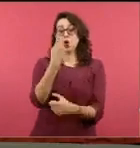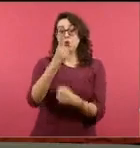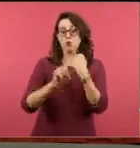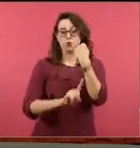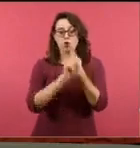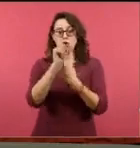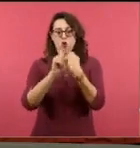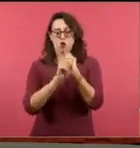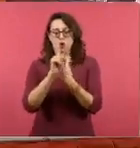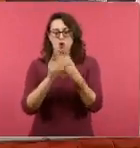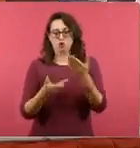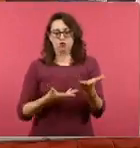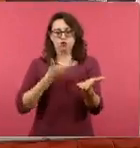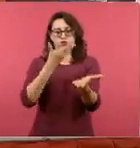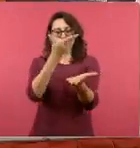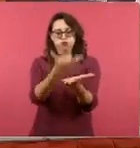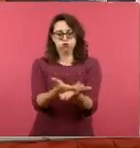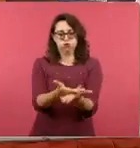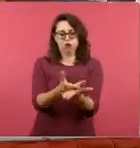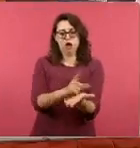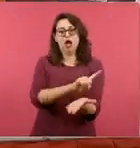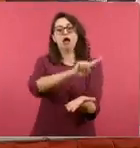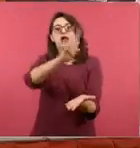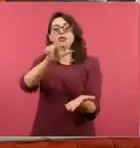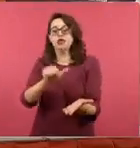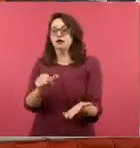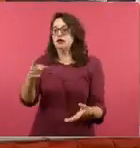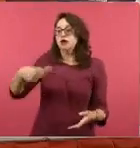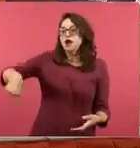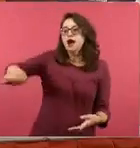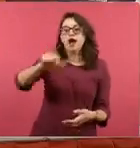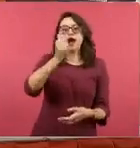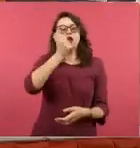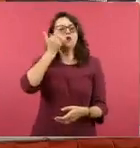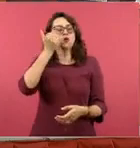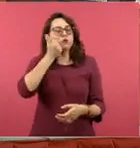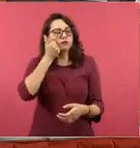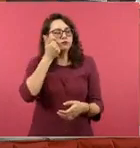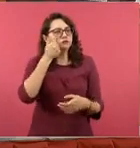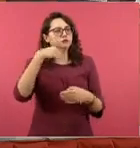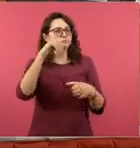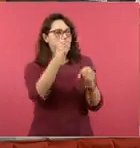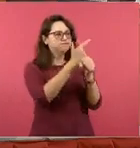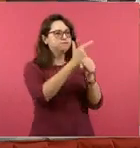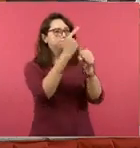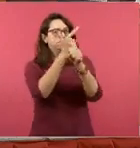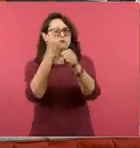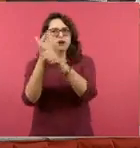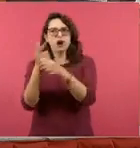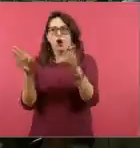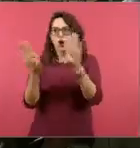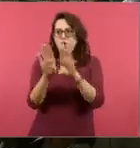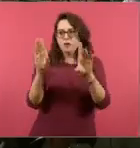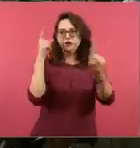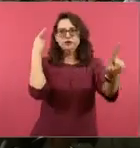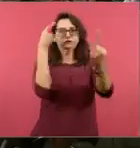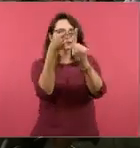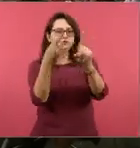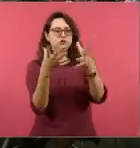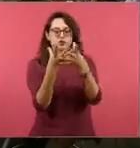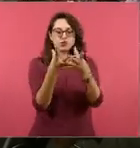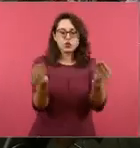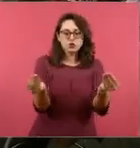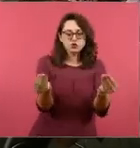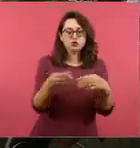causas. ¿Por qué? Porque vamos también a formular un objetivo u objetivos y tenemos que dar unas actividades para la solución. En el punto